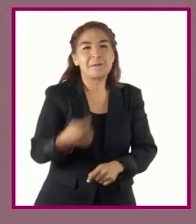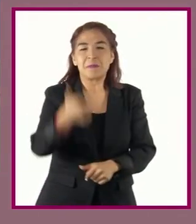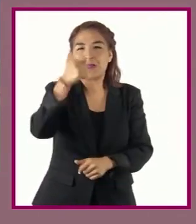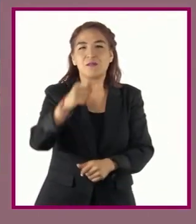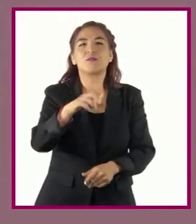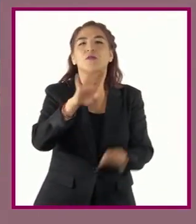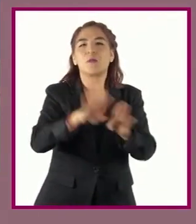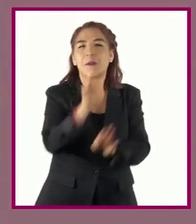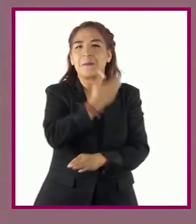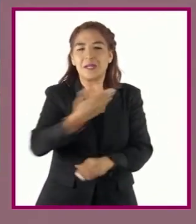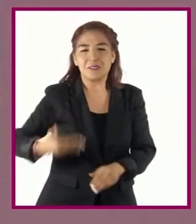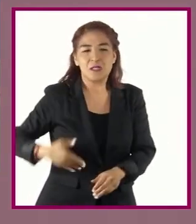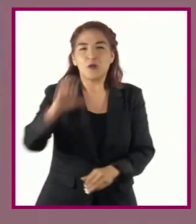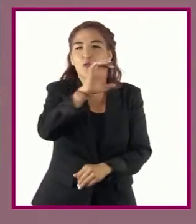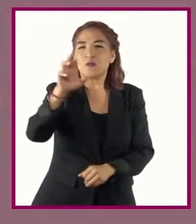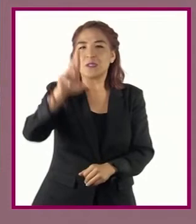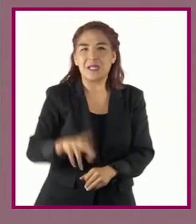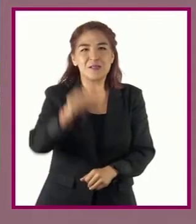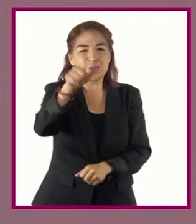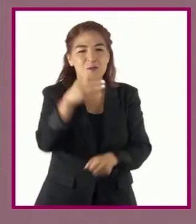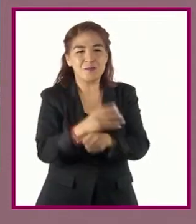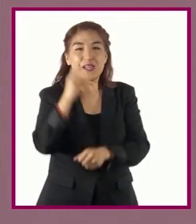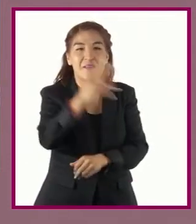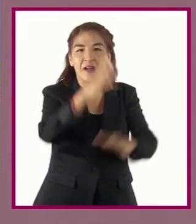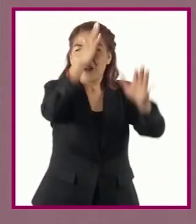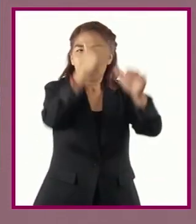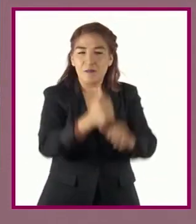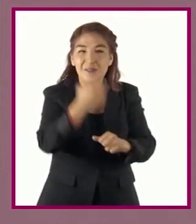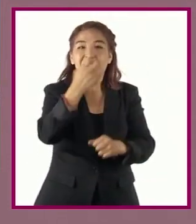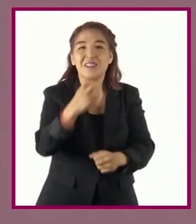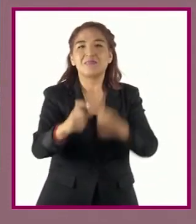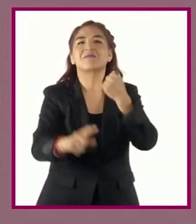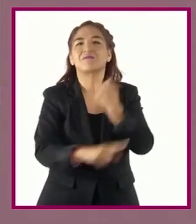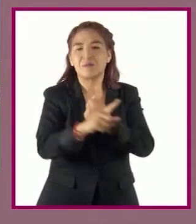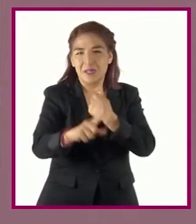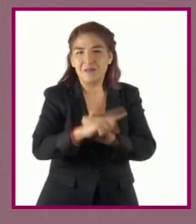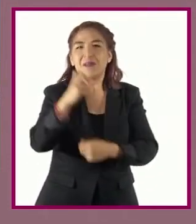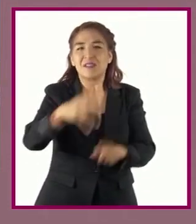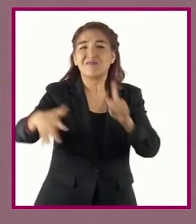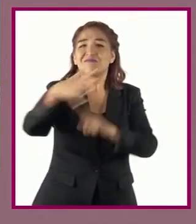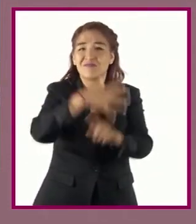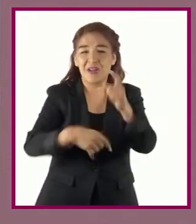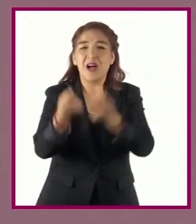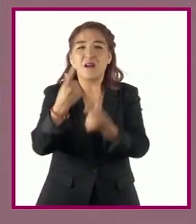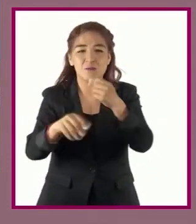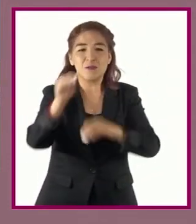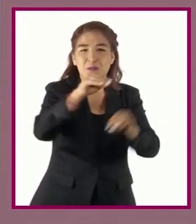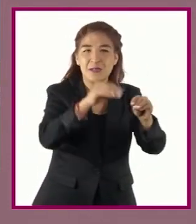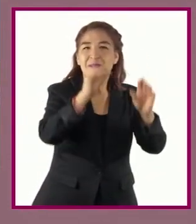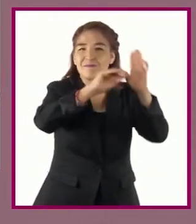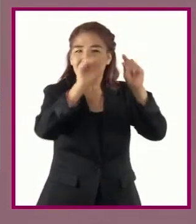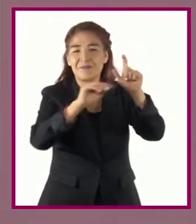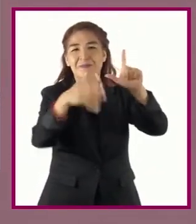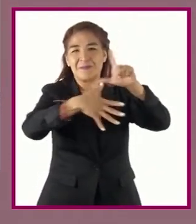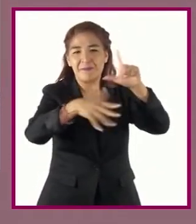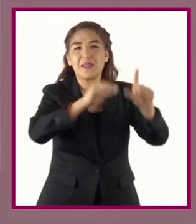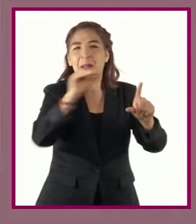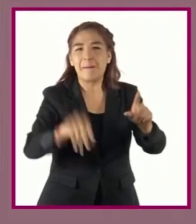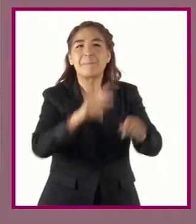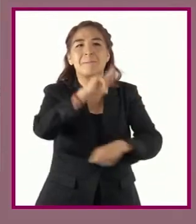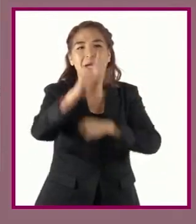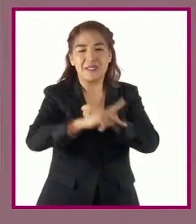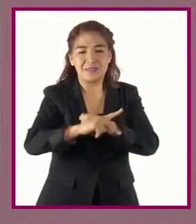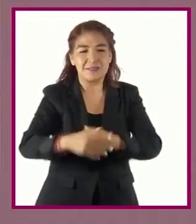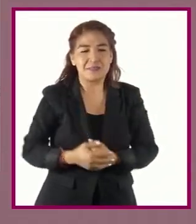Costa Rica. Como veremos en cada caso, estos acuerdos tuvieron repercusiones muy importantes en todos los países involucrados en este proceso. En